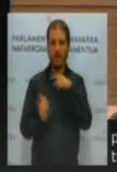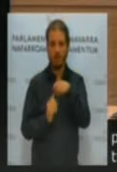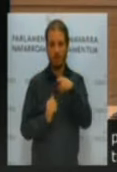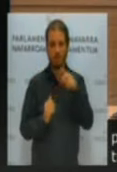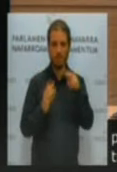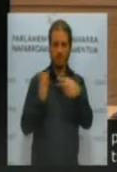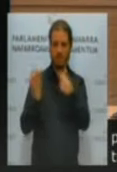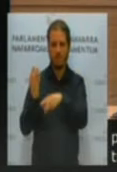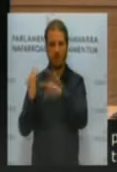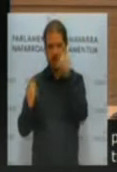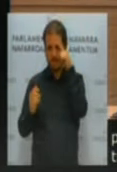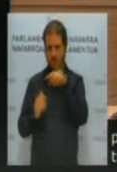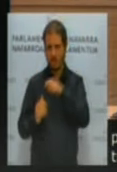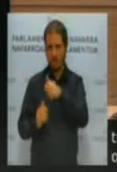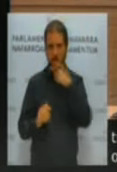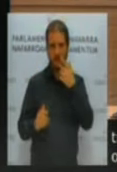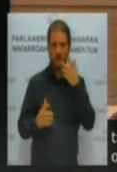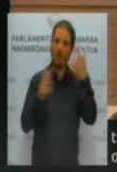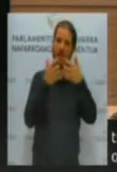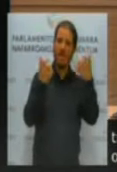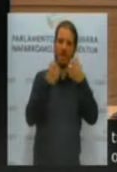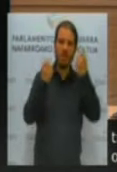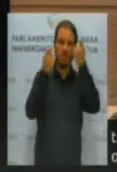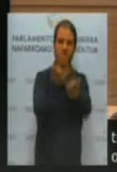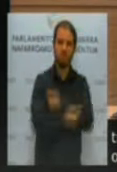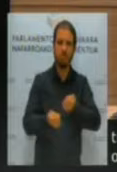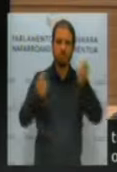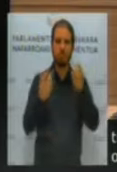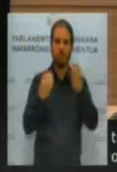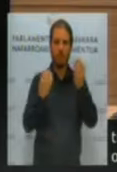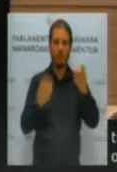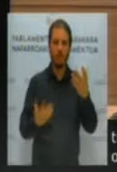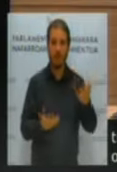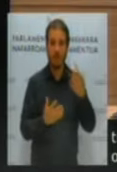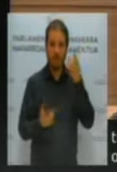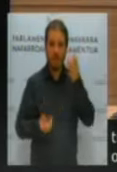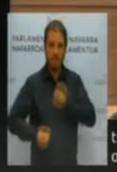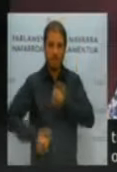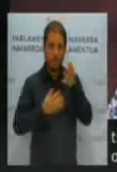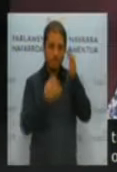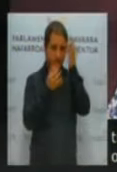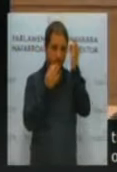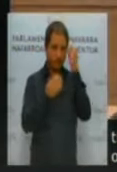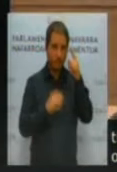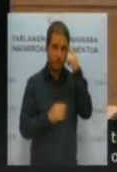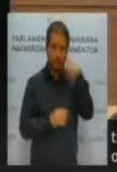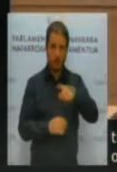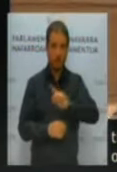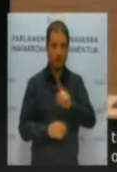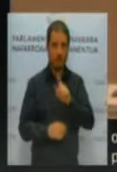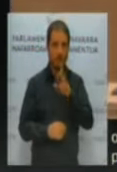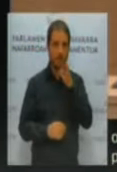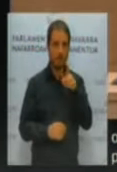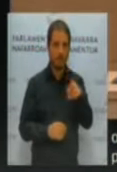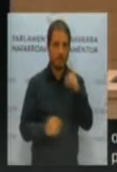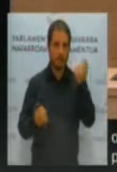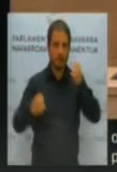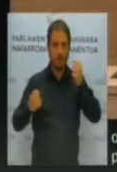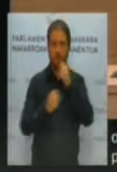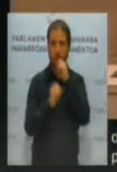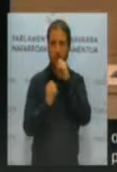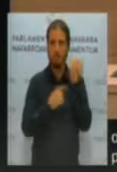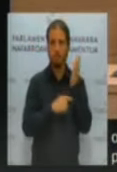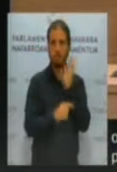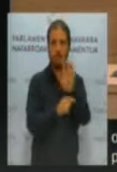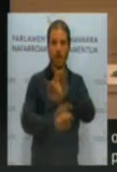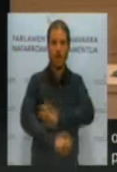lo que pasa es que no quiere que conozcamos los datos, porque los datos lo que hacen es evidenciar lo que piensan. Los ciudadanos pensaban que